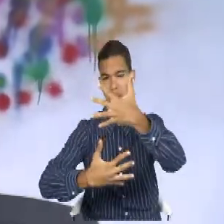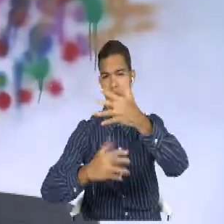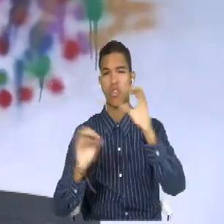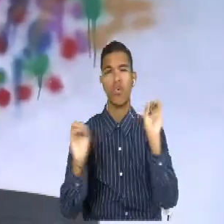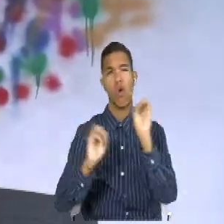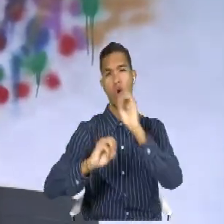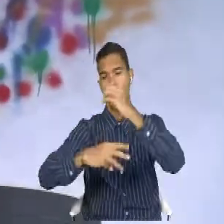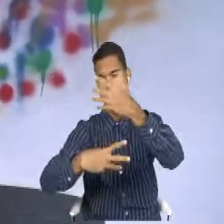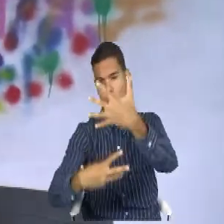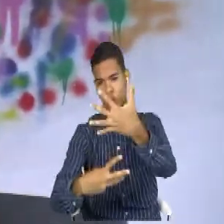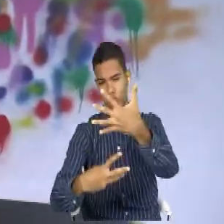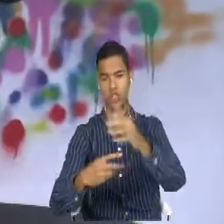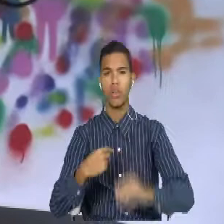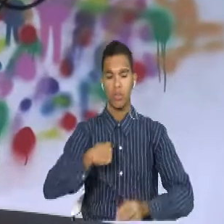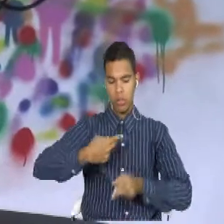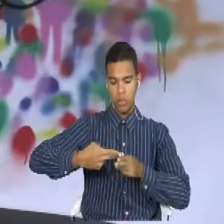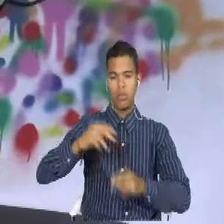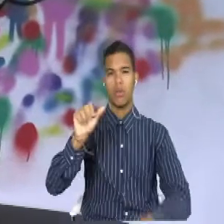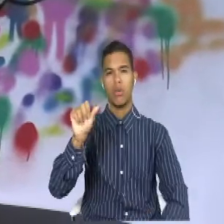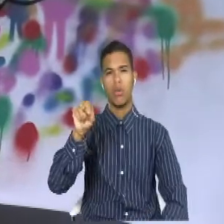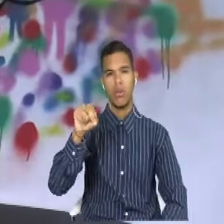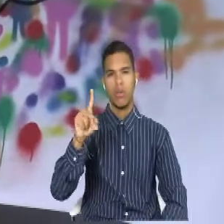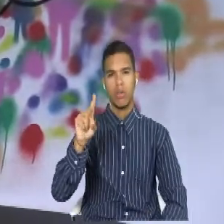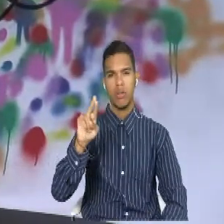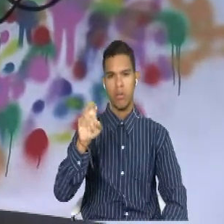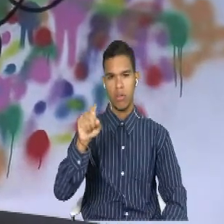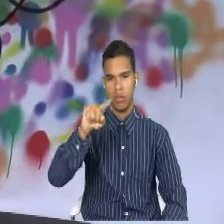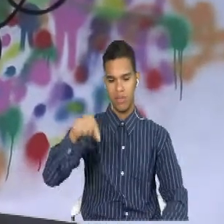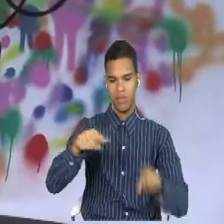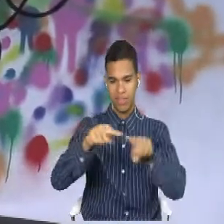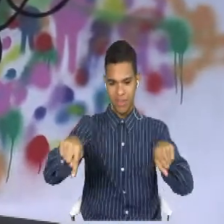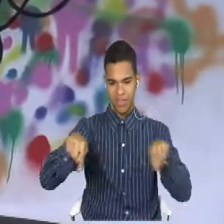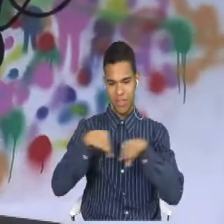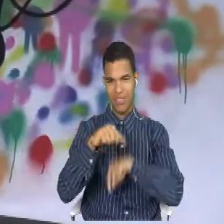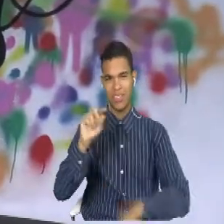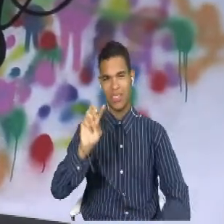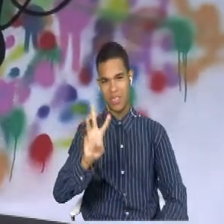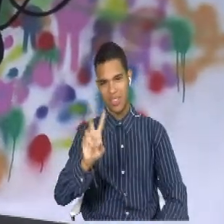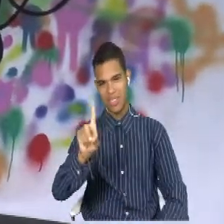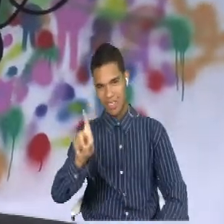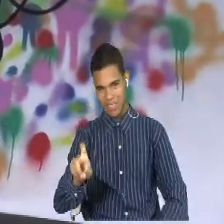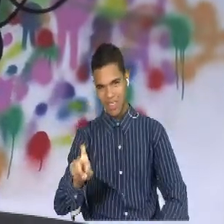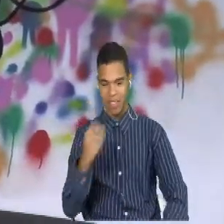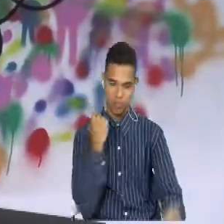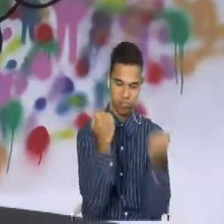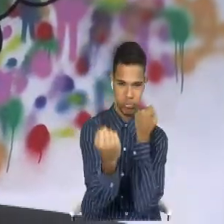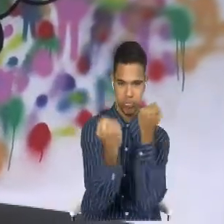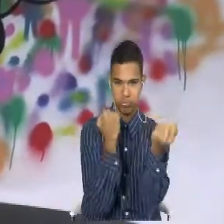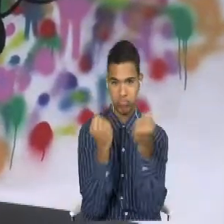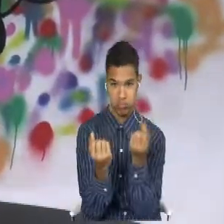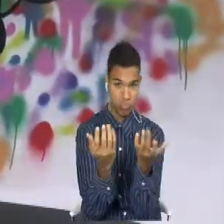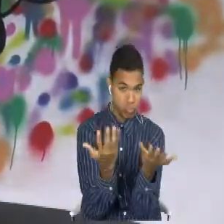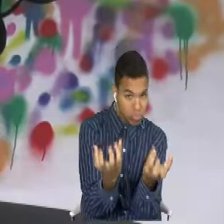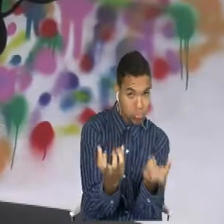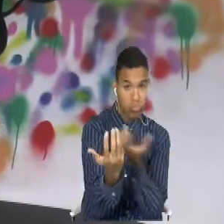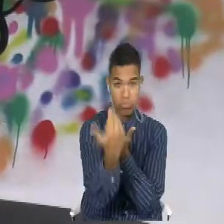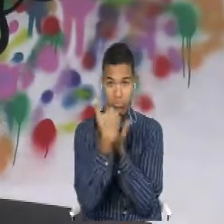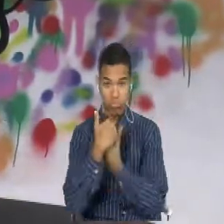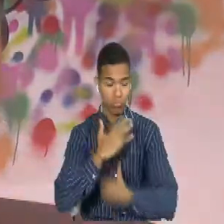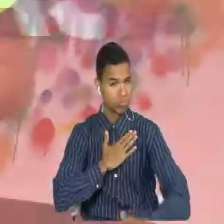¿Listo? Soy Andrés Durán de Zona Training 36, los esperamos por acá. Y esta fue nuestra rutina de